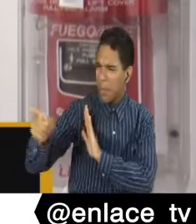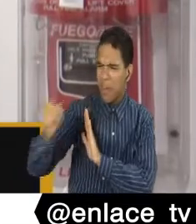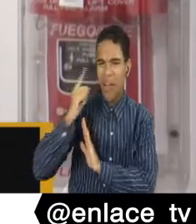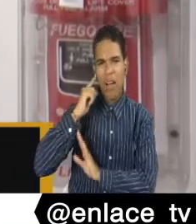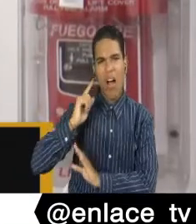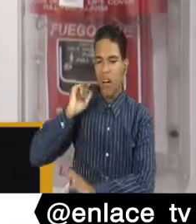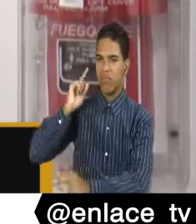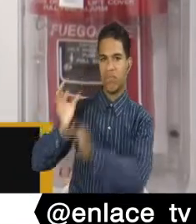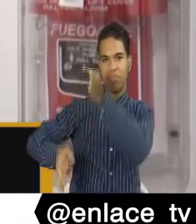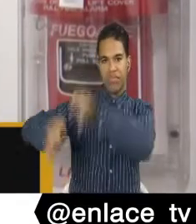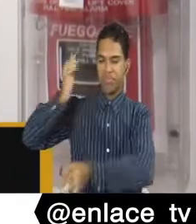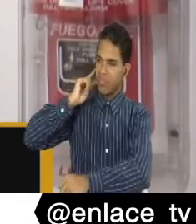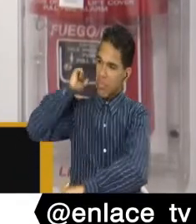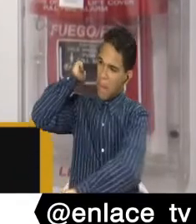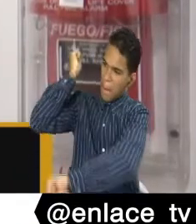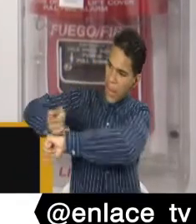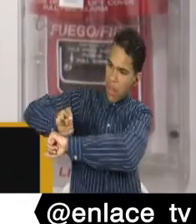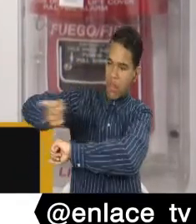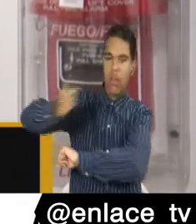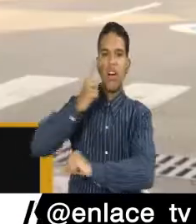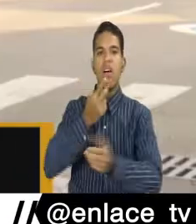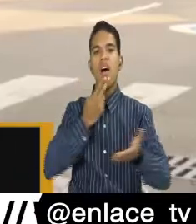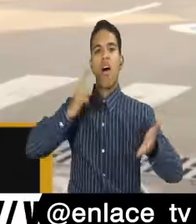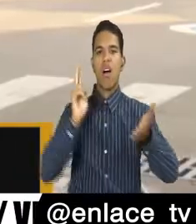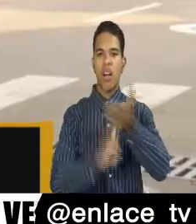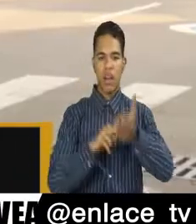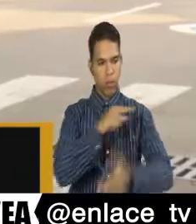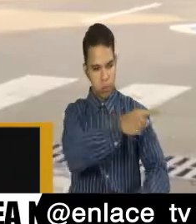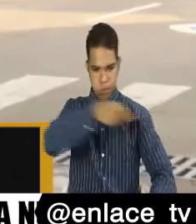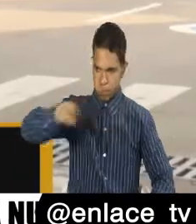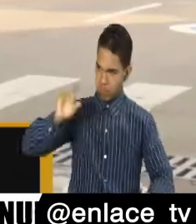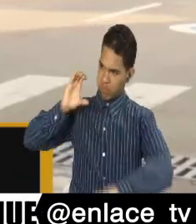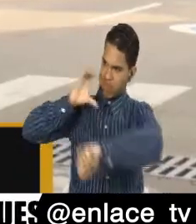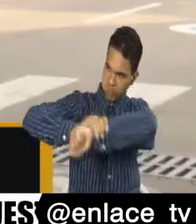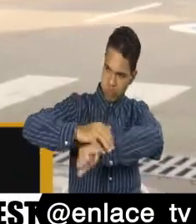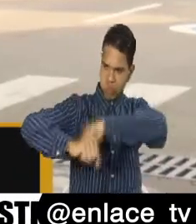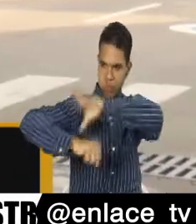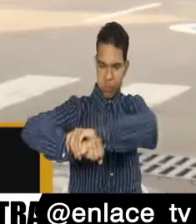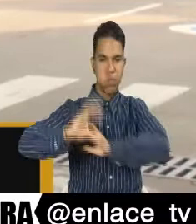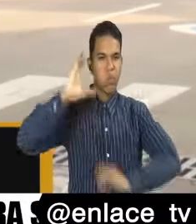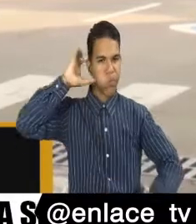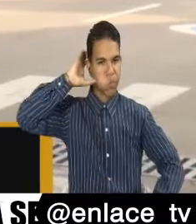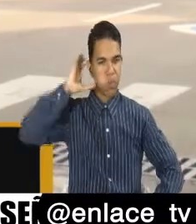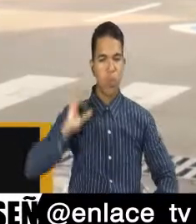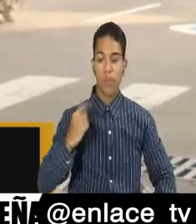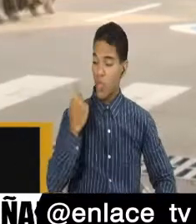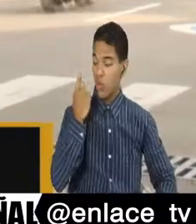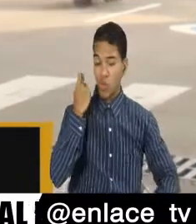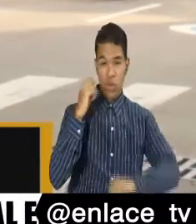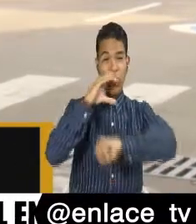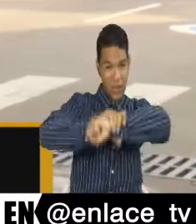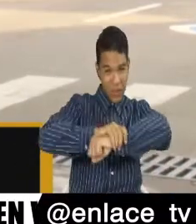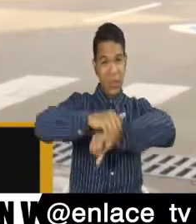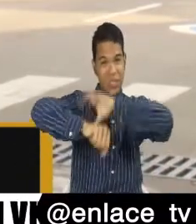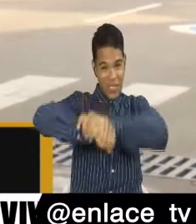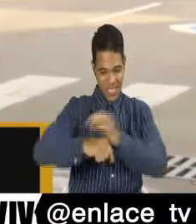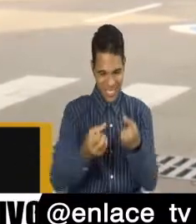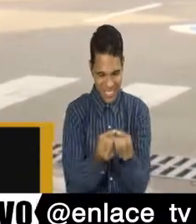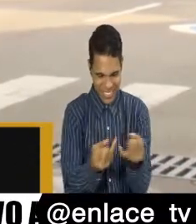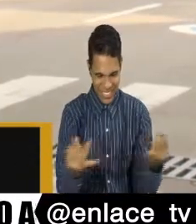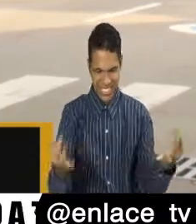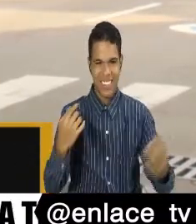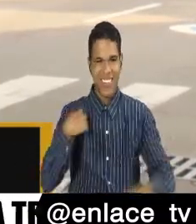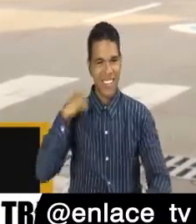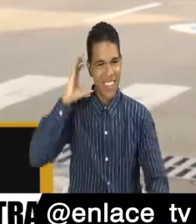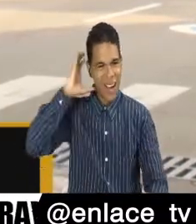imputados por una orden de captura vigente. Dentro de las capturas también que realizó la Fiscalía en las últimas horas, aquí en este ente,